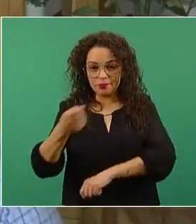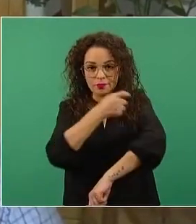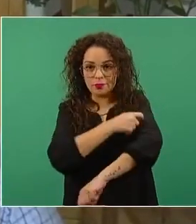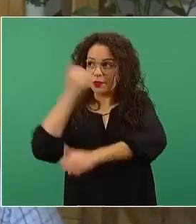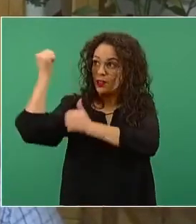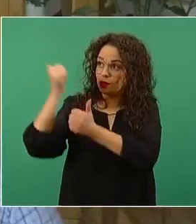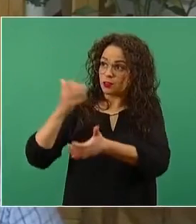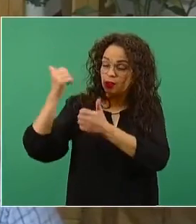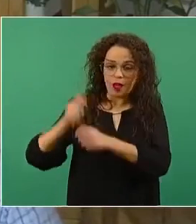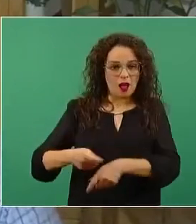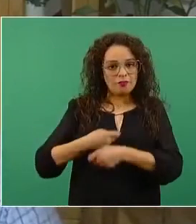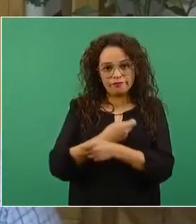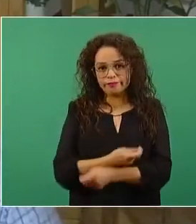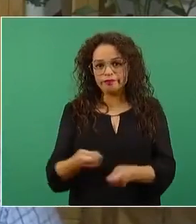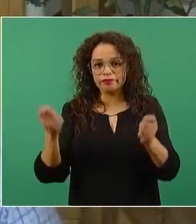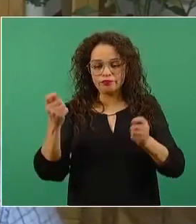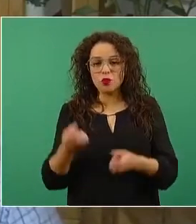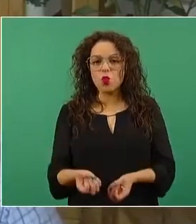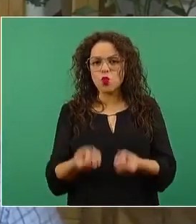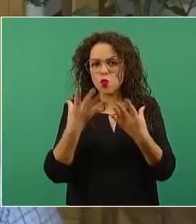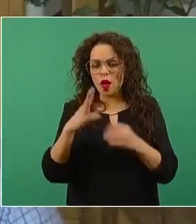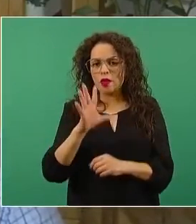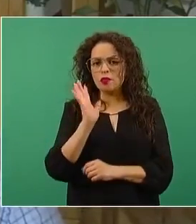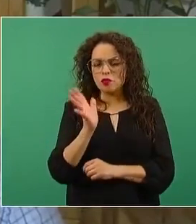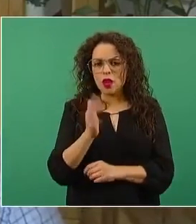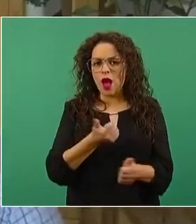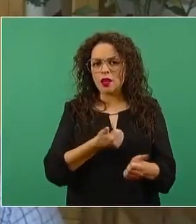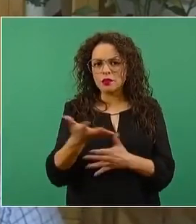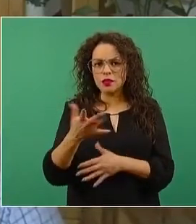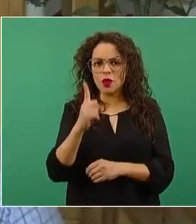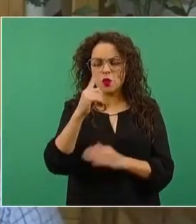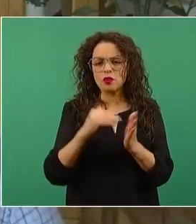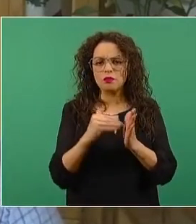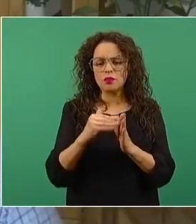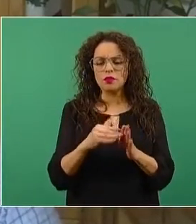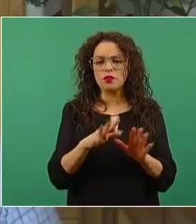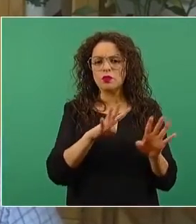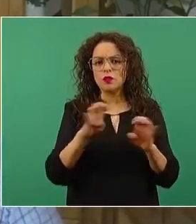recibiendo, pues bueno, tenemos un avance reportado de